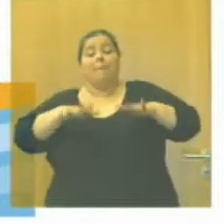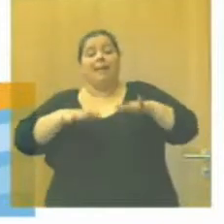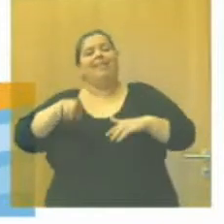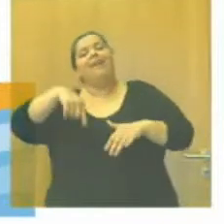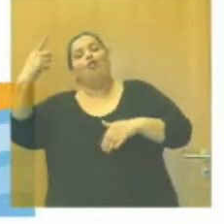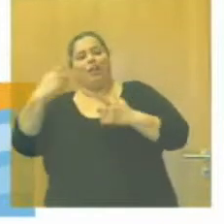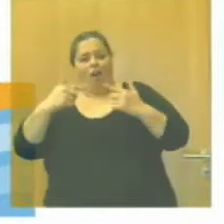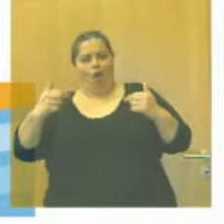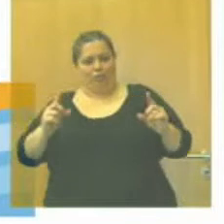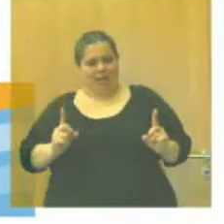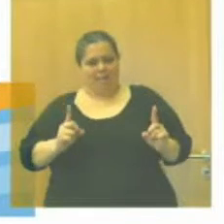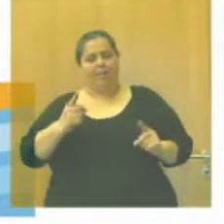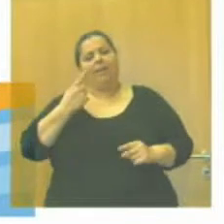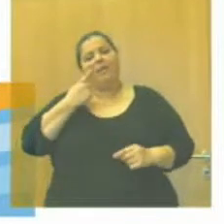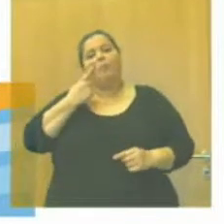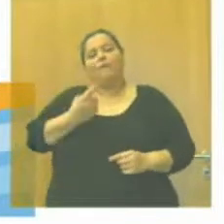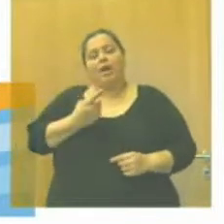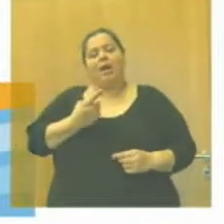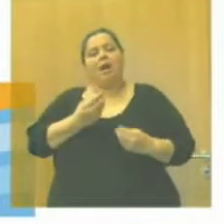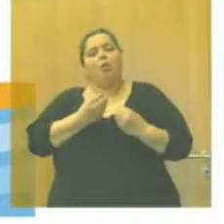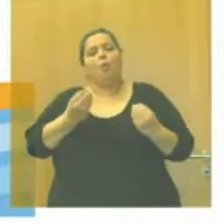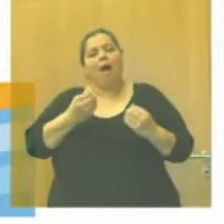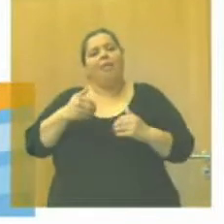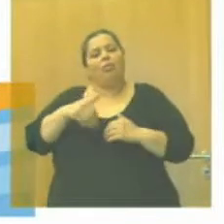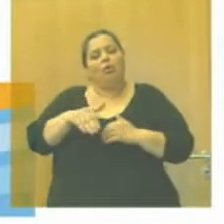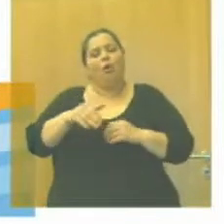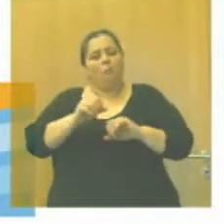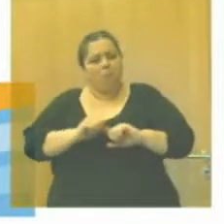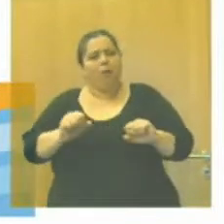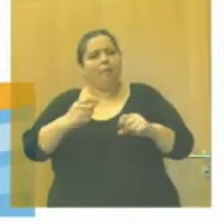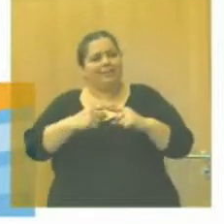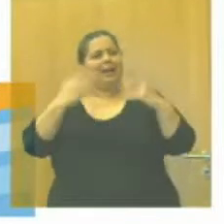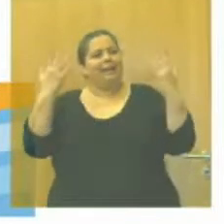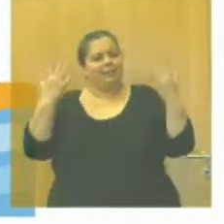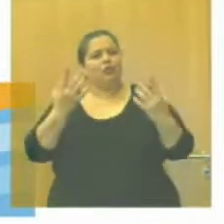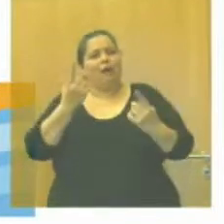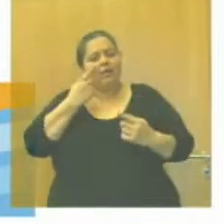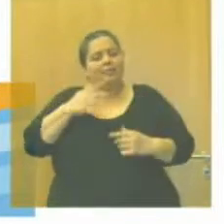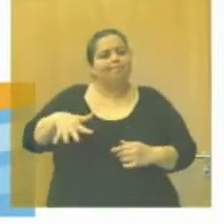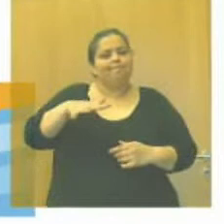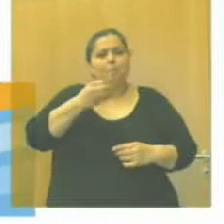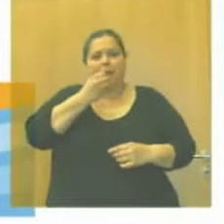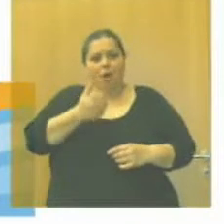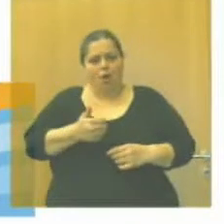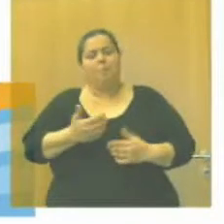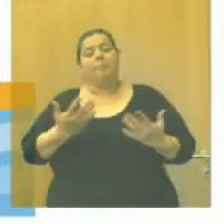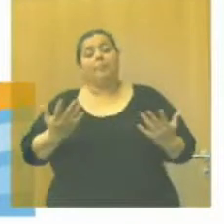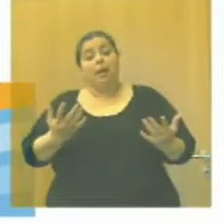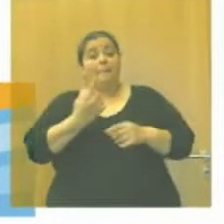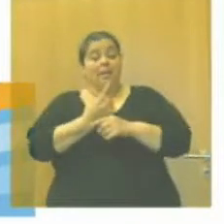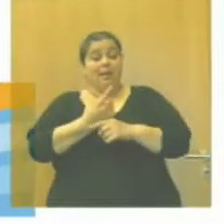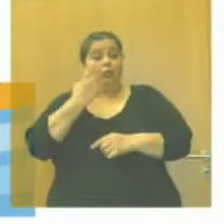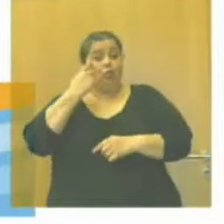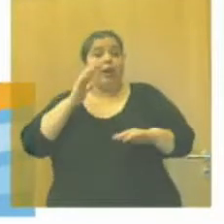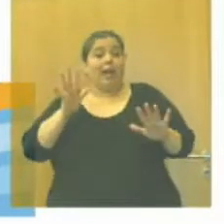otros factores? Tenemos que ver cuándo es más probable el éxito. Primero, porque creemos que es